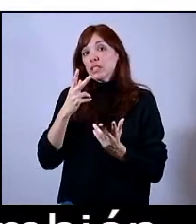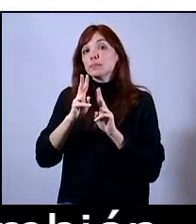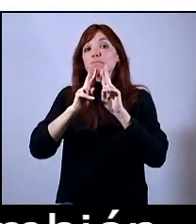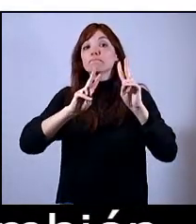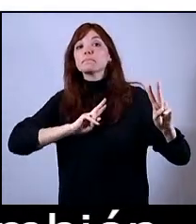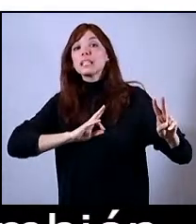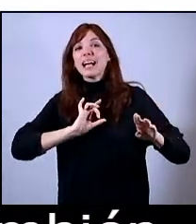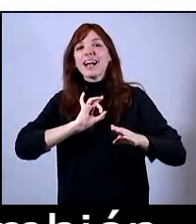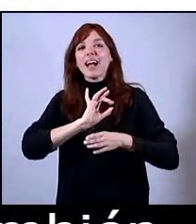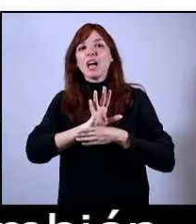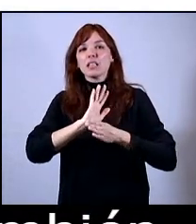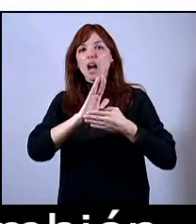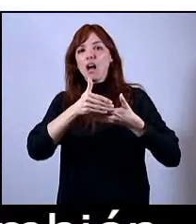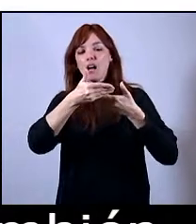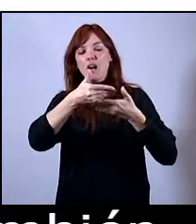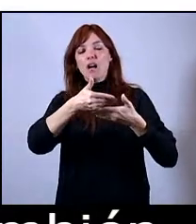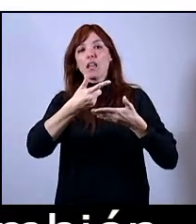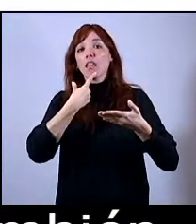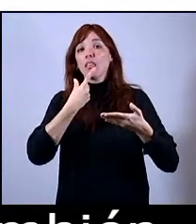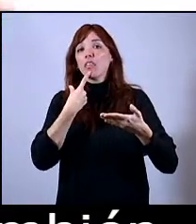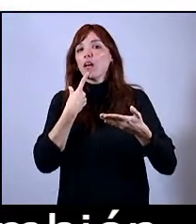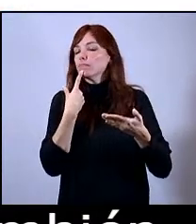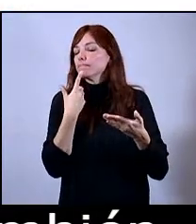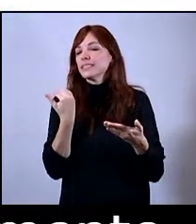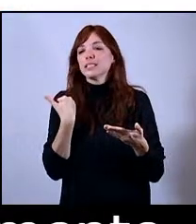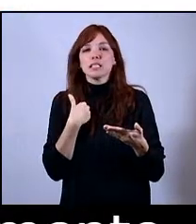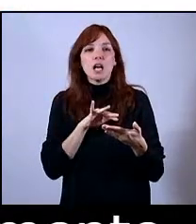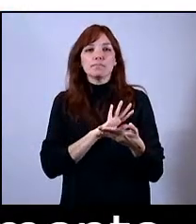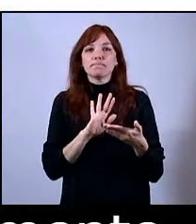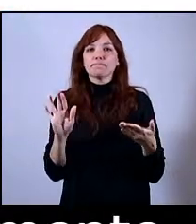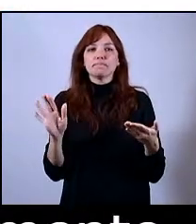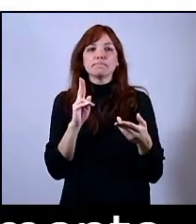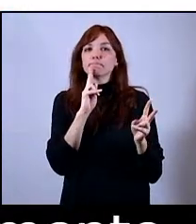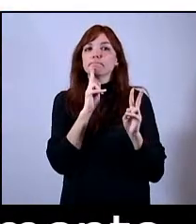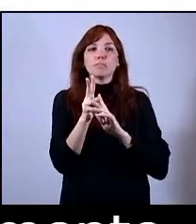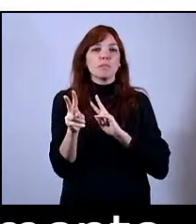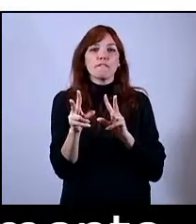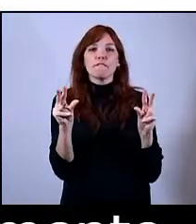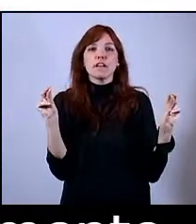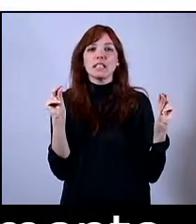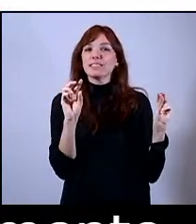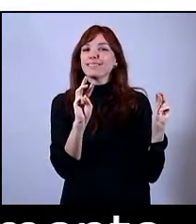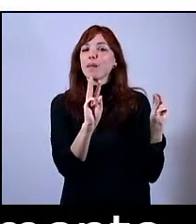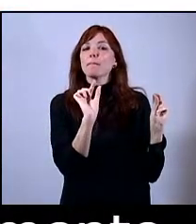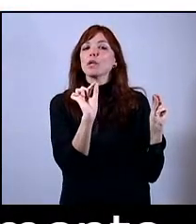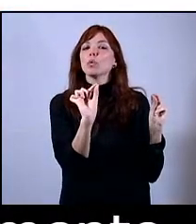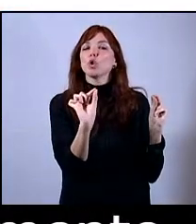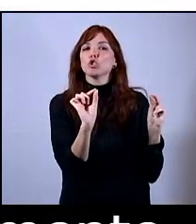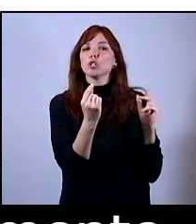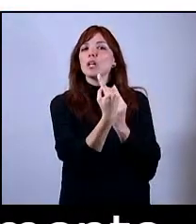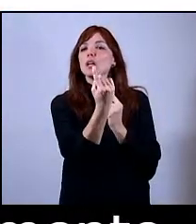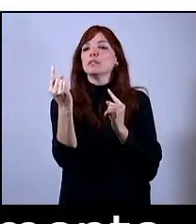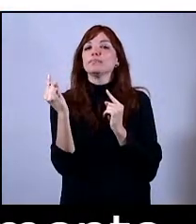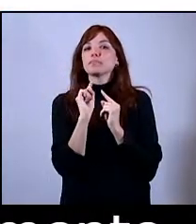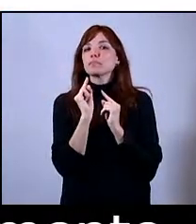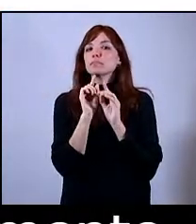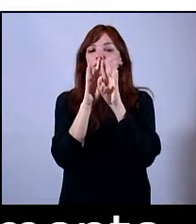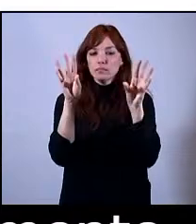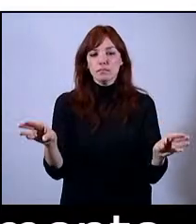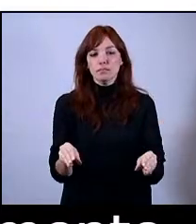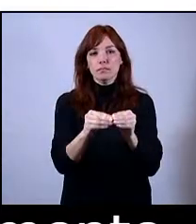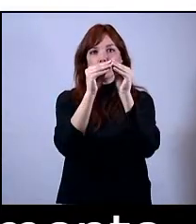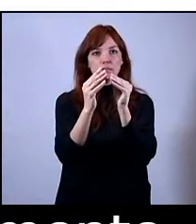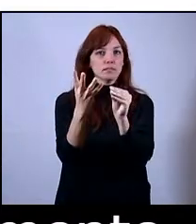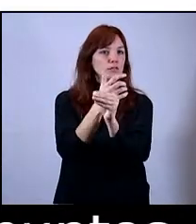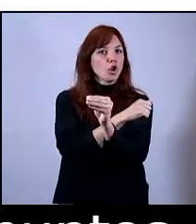por carta que prácticamente daba por contestado con 3 minutos de tiempo los 8 puntos